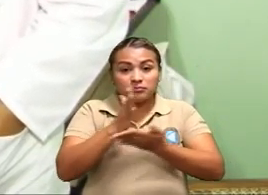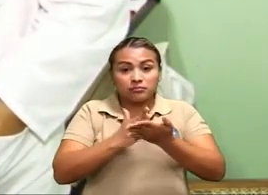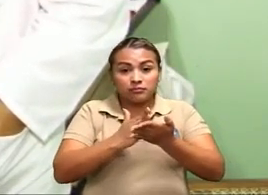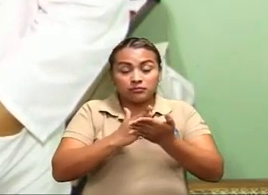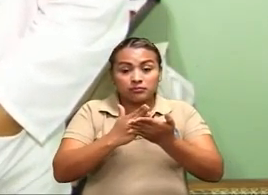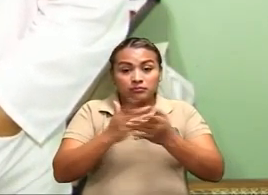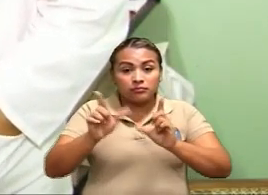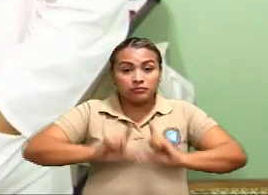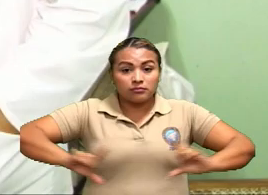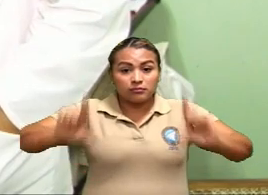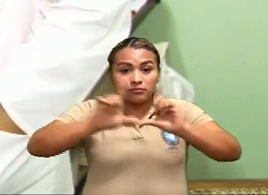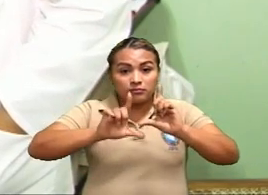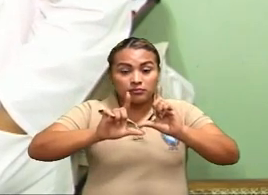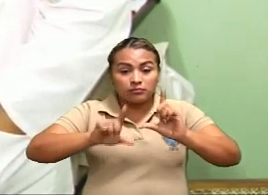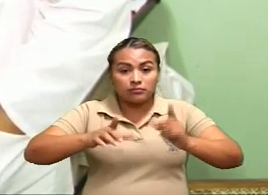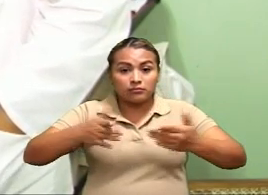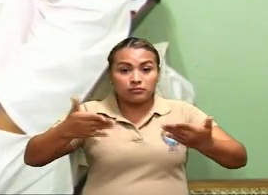varón